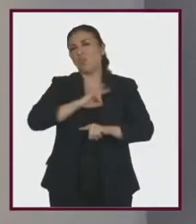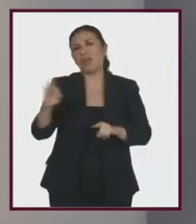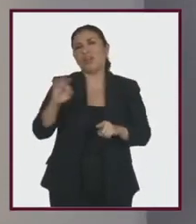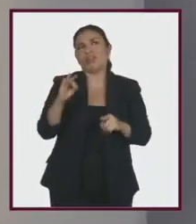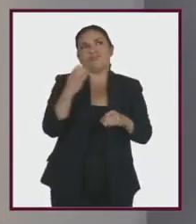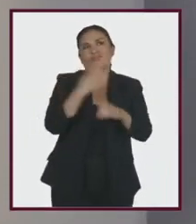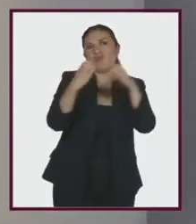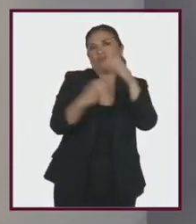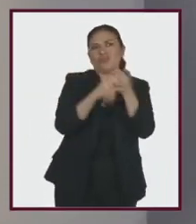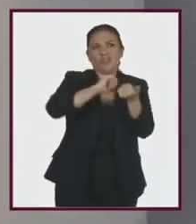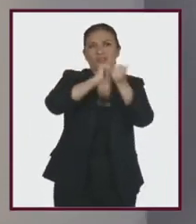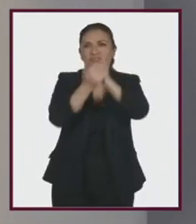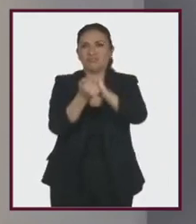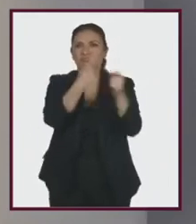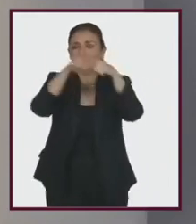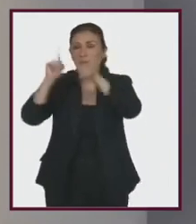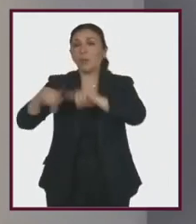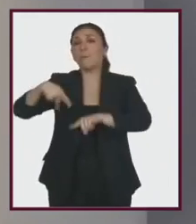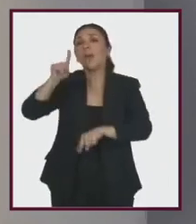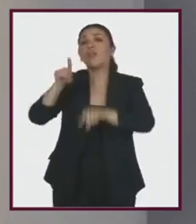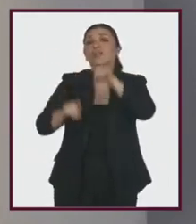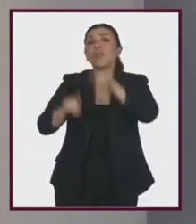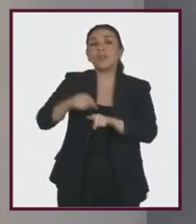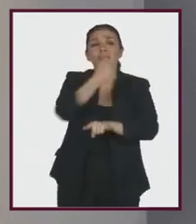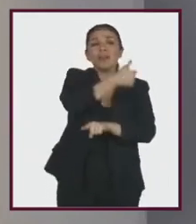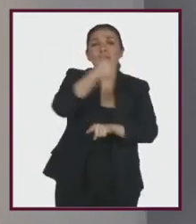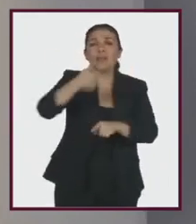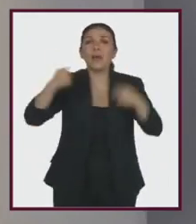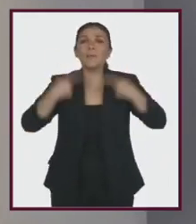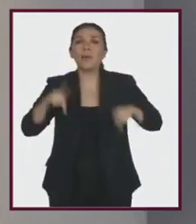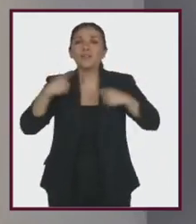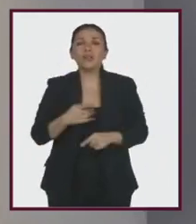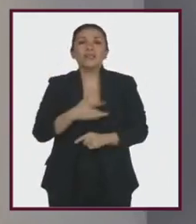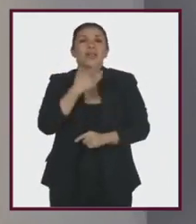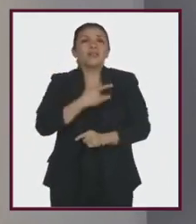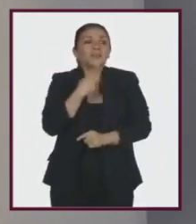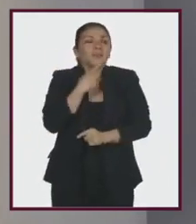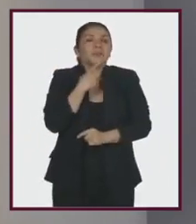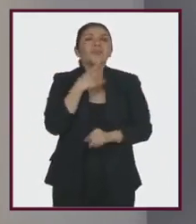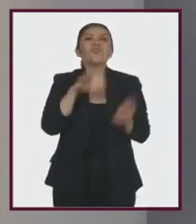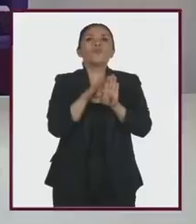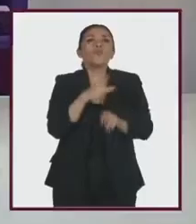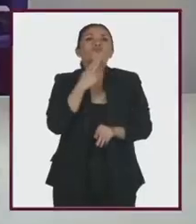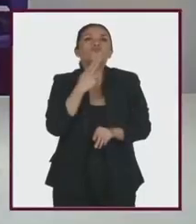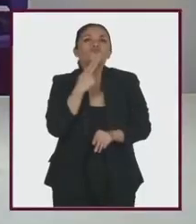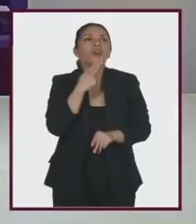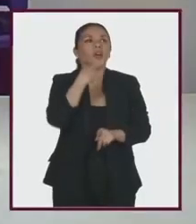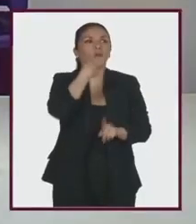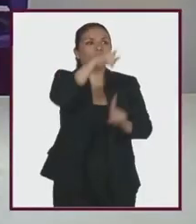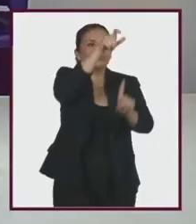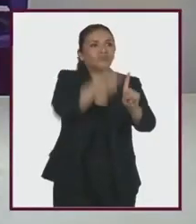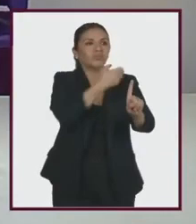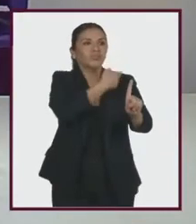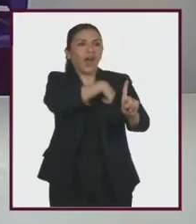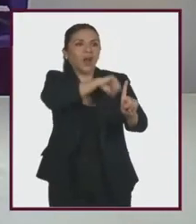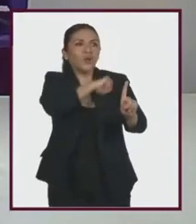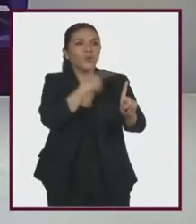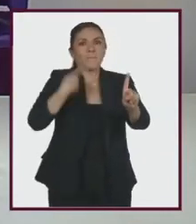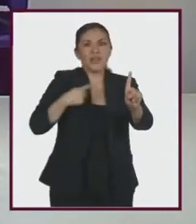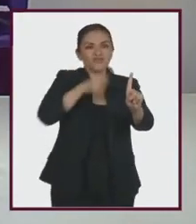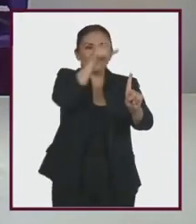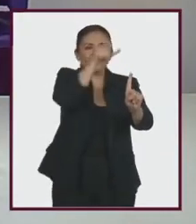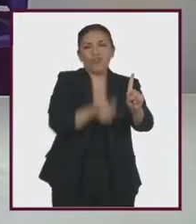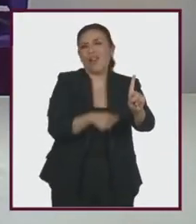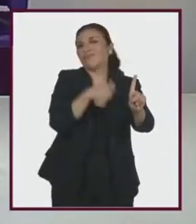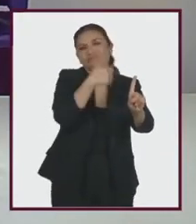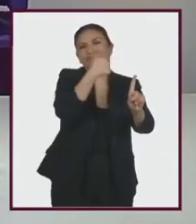diferentes consecuencias, va a depender de la persona que está consumiendo y del efecto que tenga. El estado de salud también. El estado de salud también, justamente, ¿no?